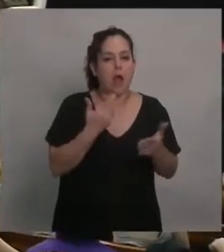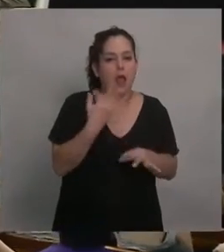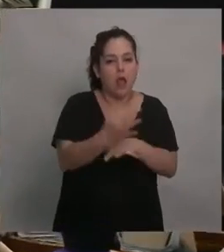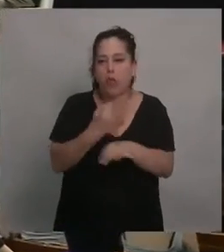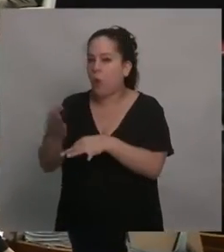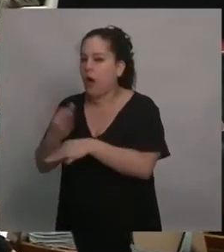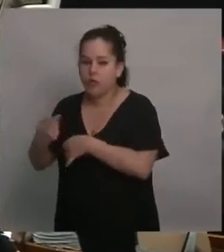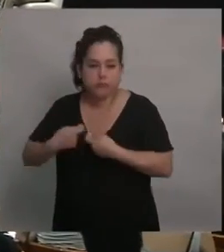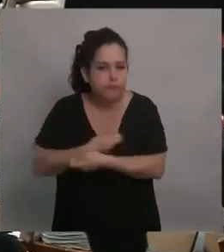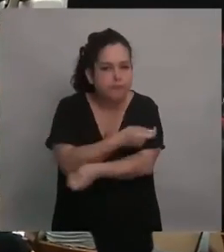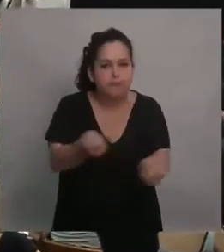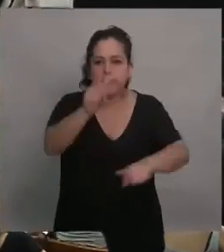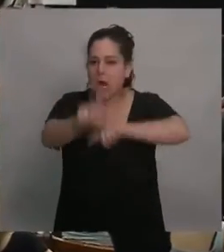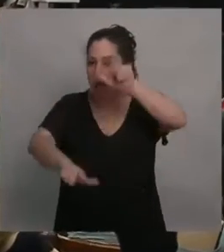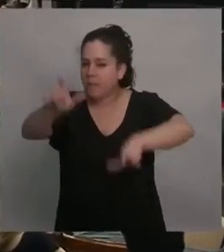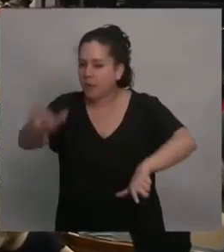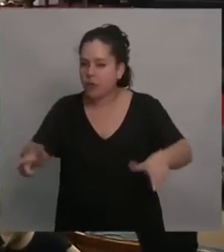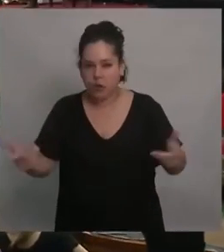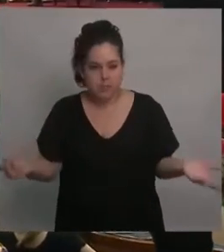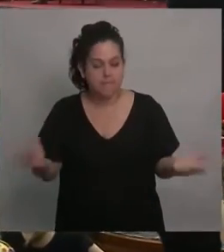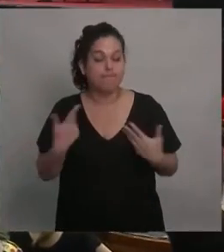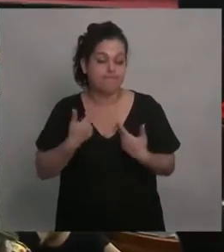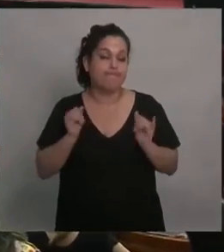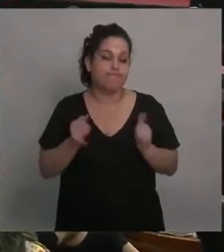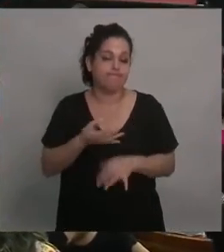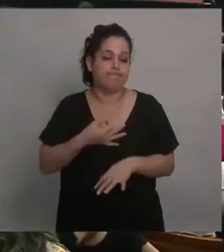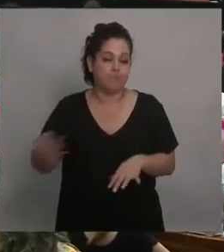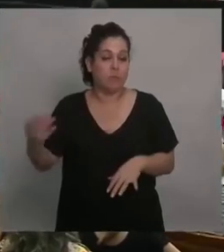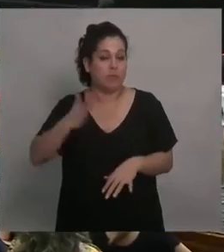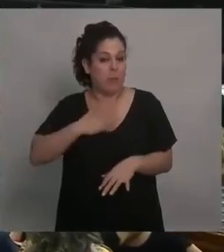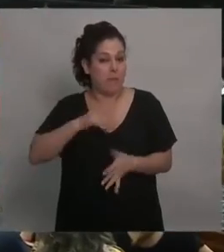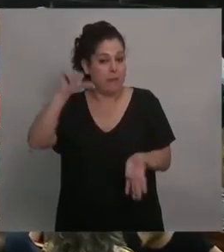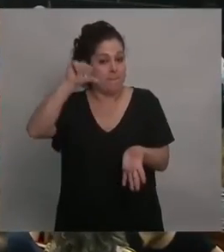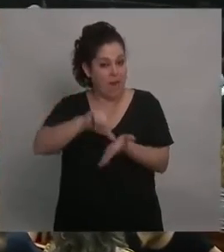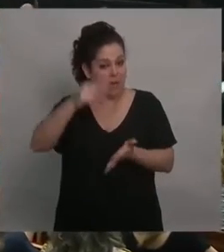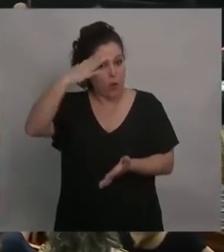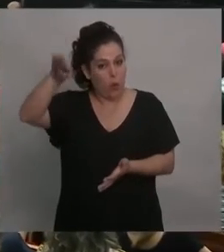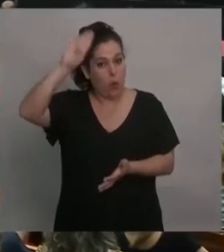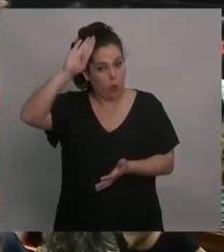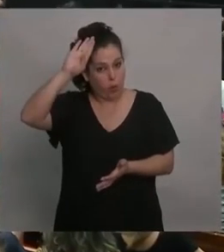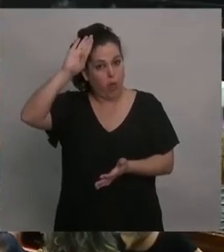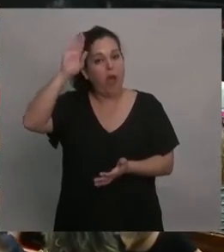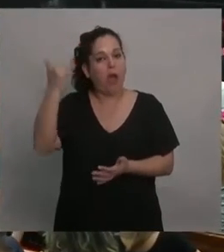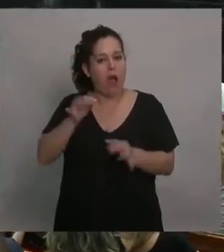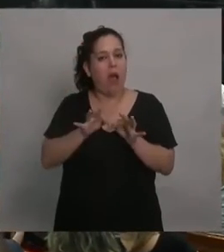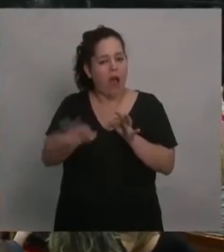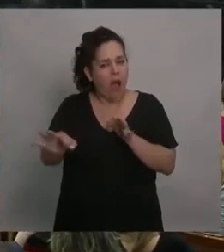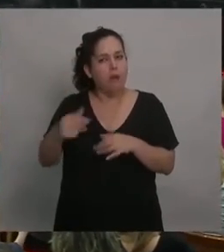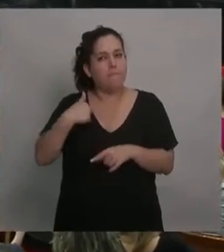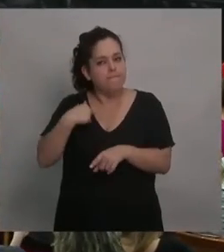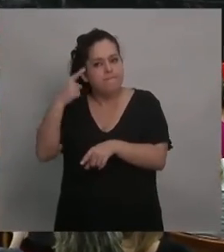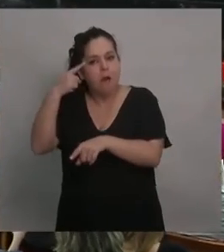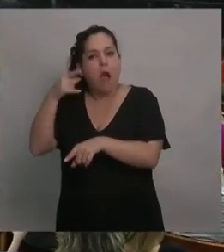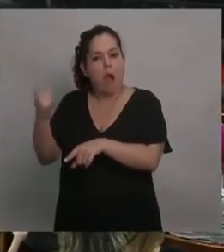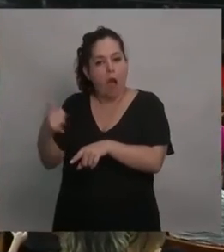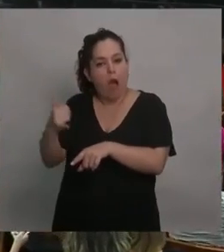demás. Y sí, en mi país tenemos la dicha de que